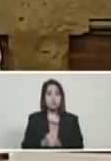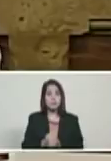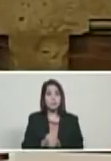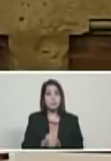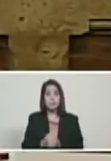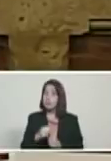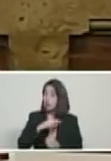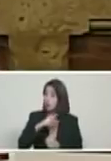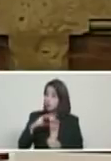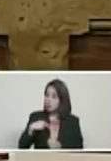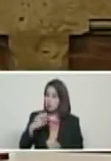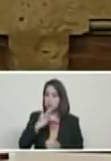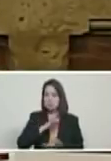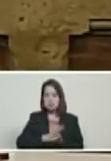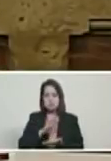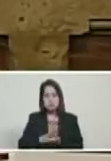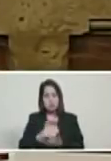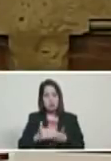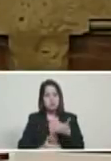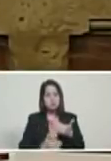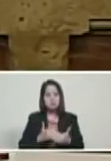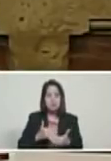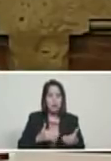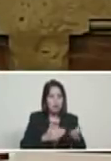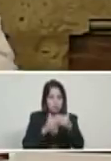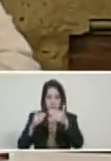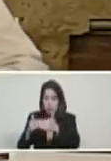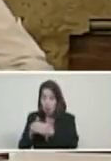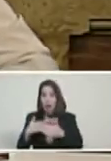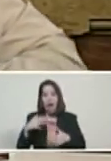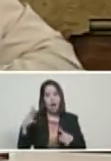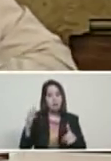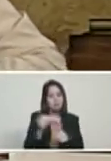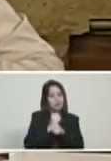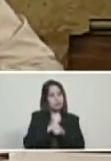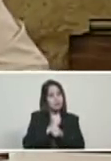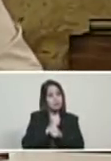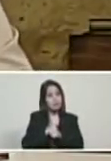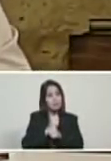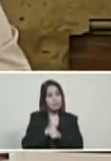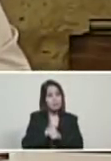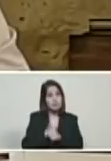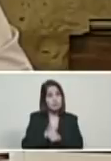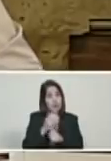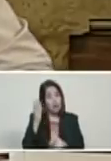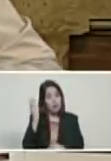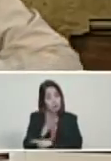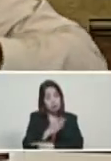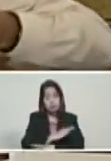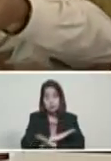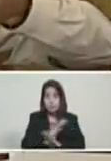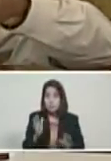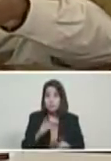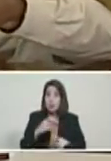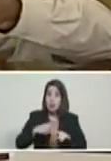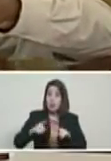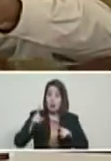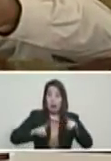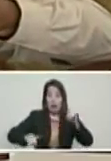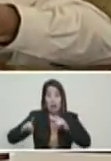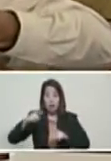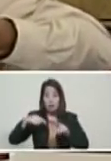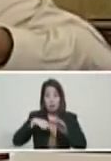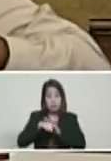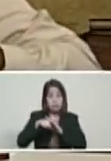nosotros a atender perturbaciones y perturbadores, a seguir atendiéndolas, pero en algunos casos a entrar en